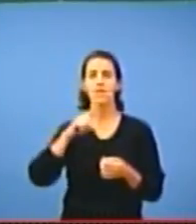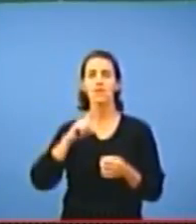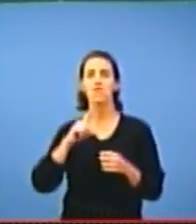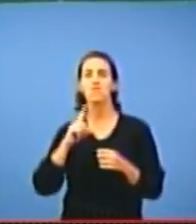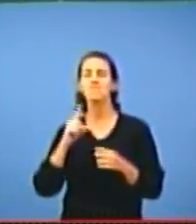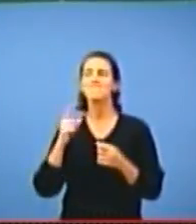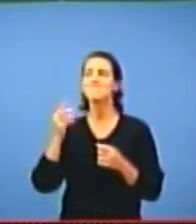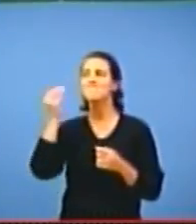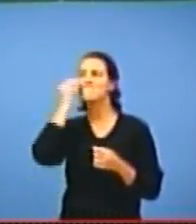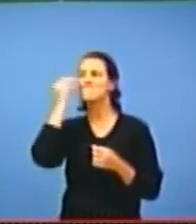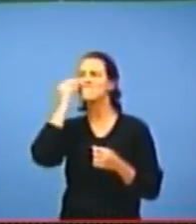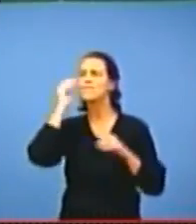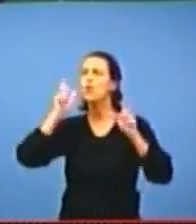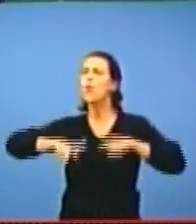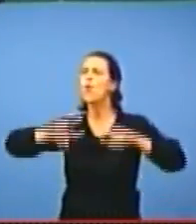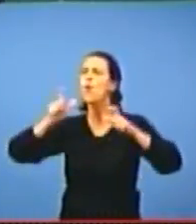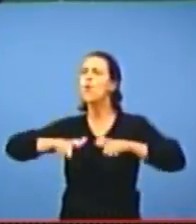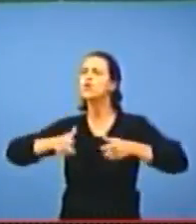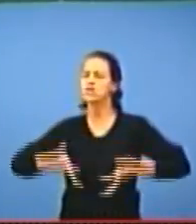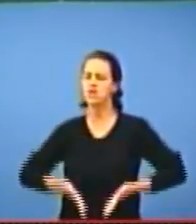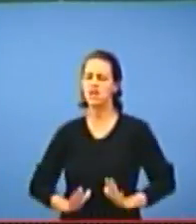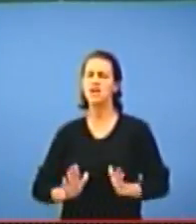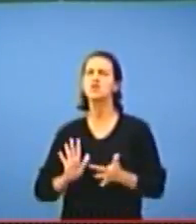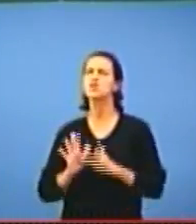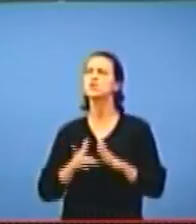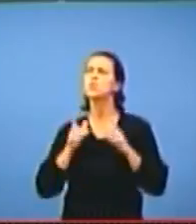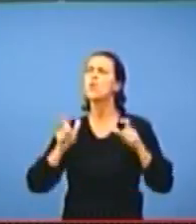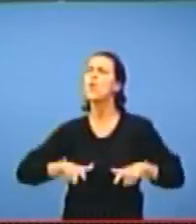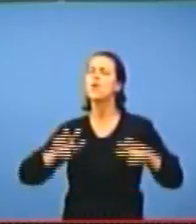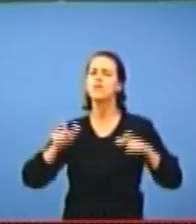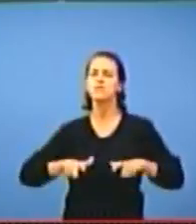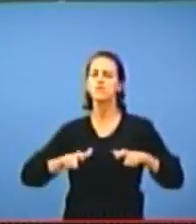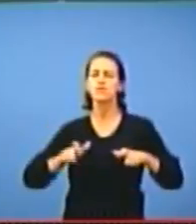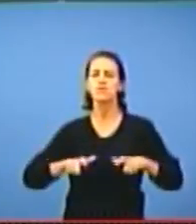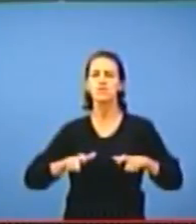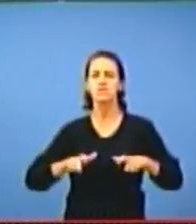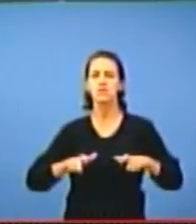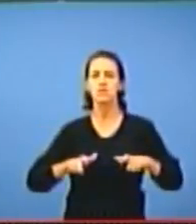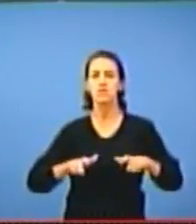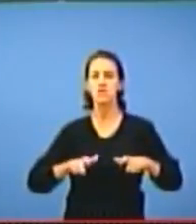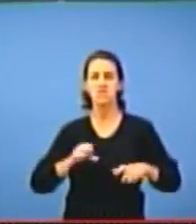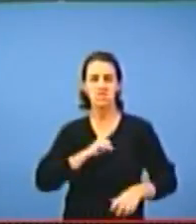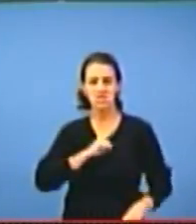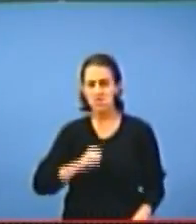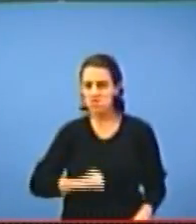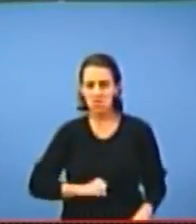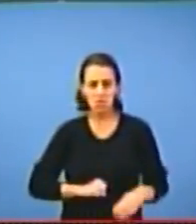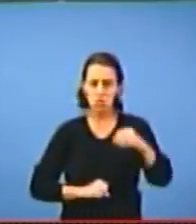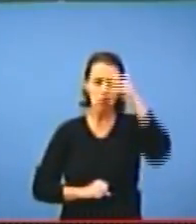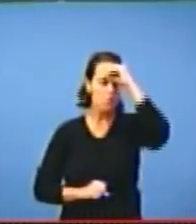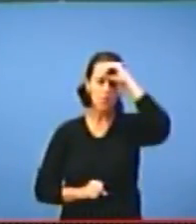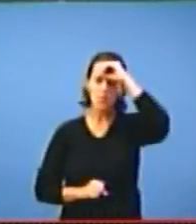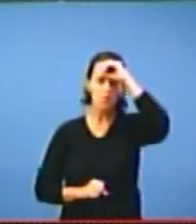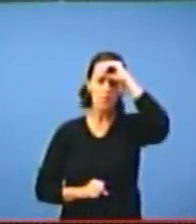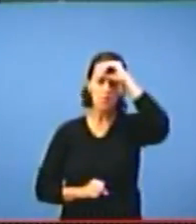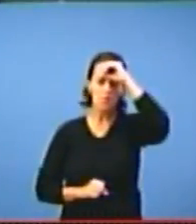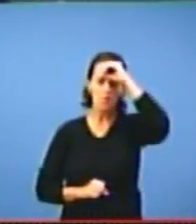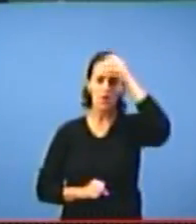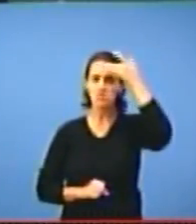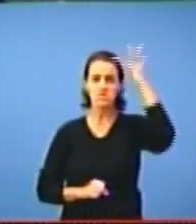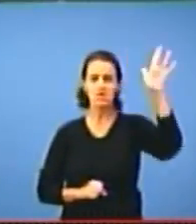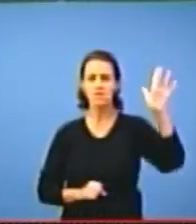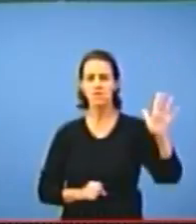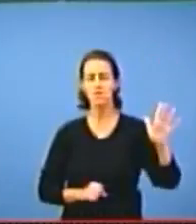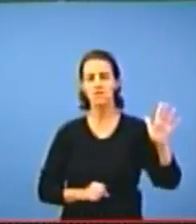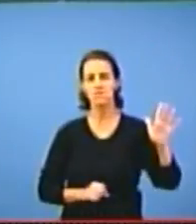personas siguiendo la estrella, ¿dónde van a ser el Mesías? Nadie sabía. El sacerdote tenía que saber. Ellos eran obligados a